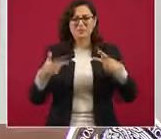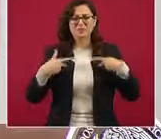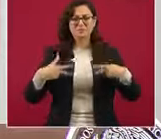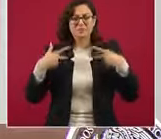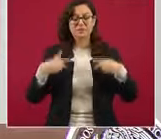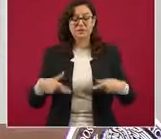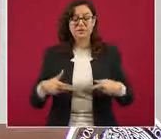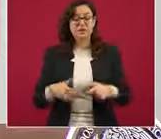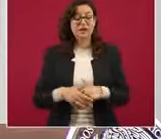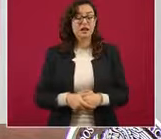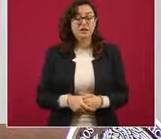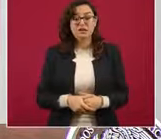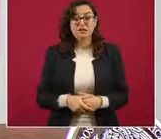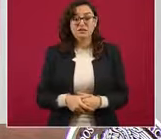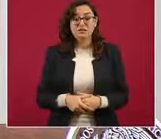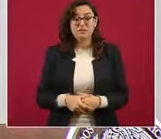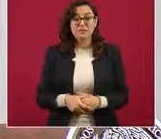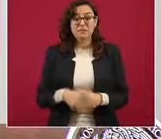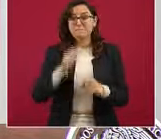personaje